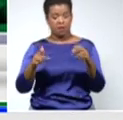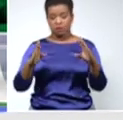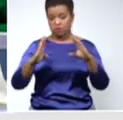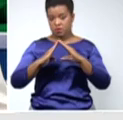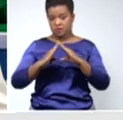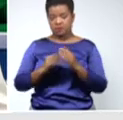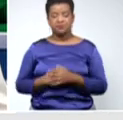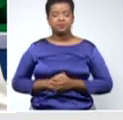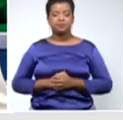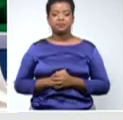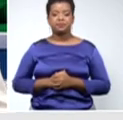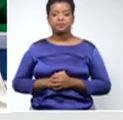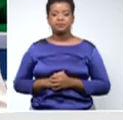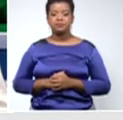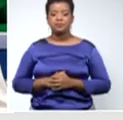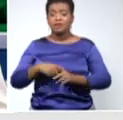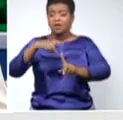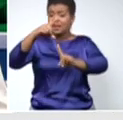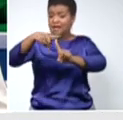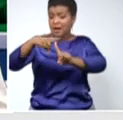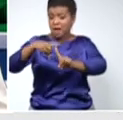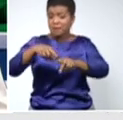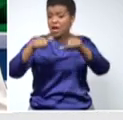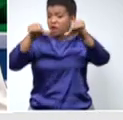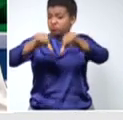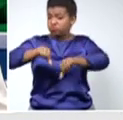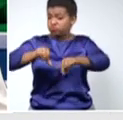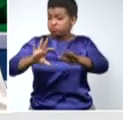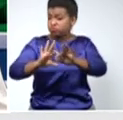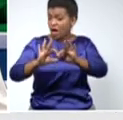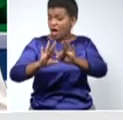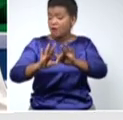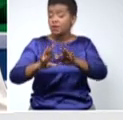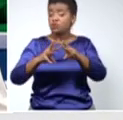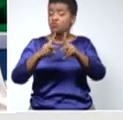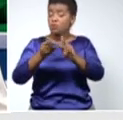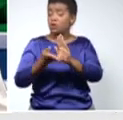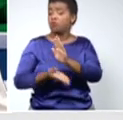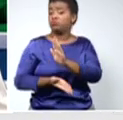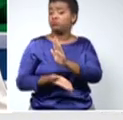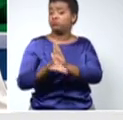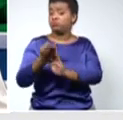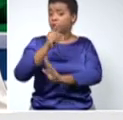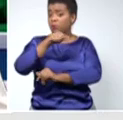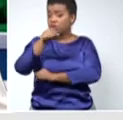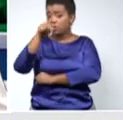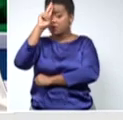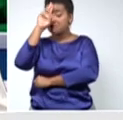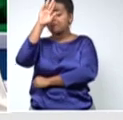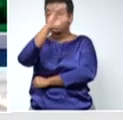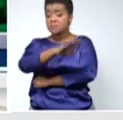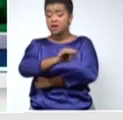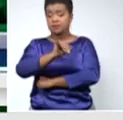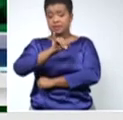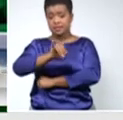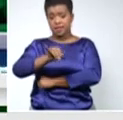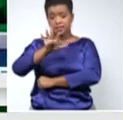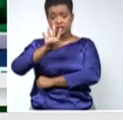En nuestra terapia intensiva, cifra elevada de casos con COVID ingresados,